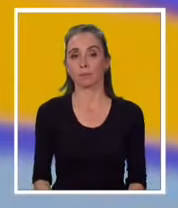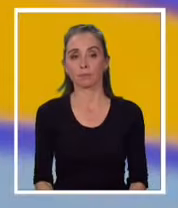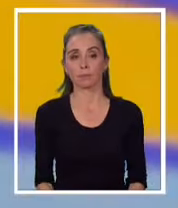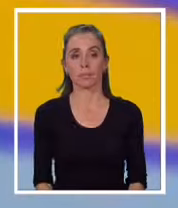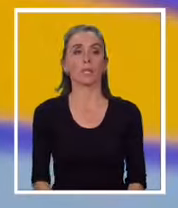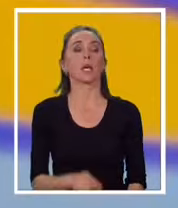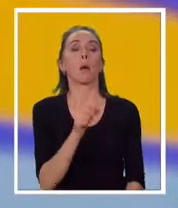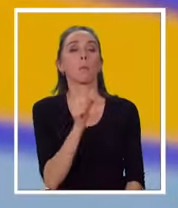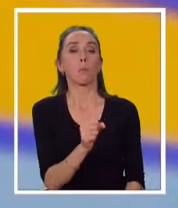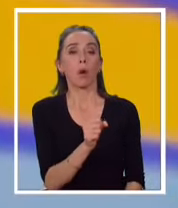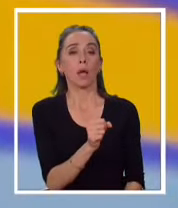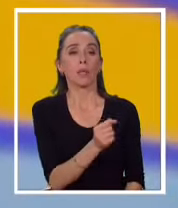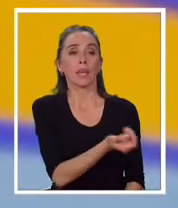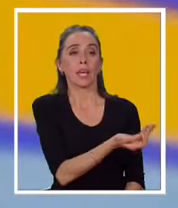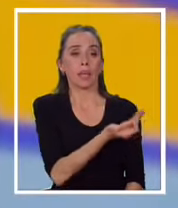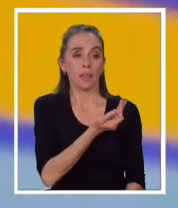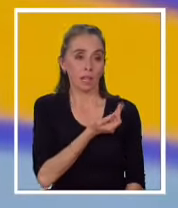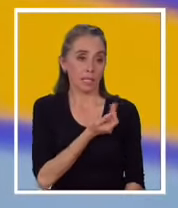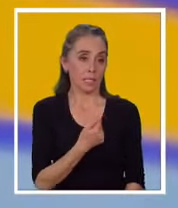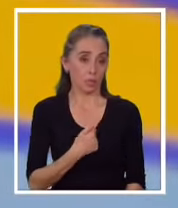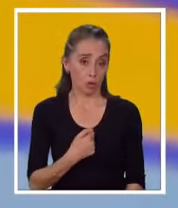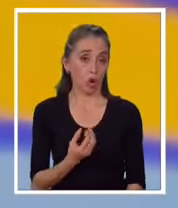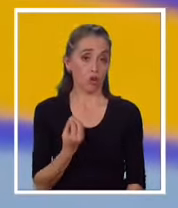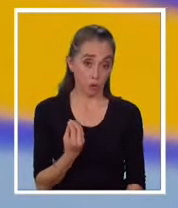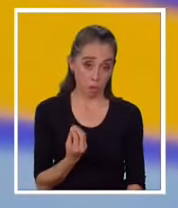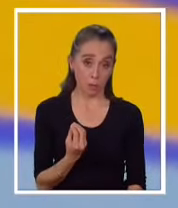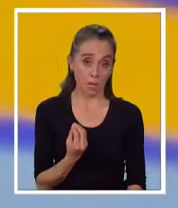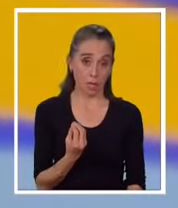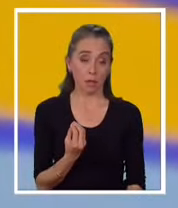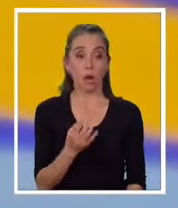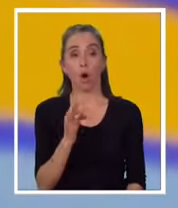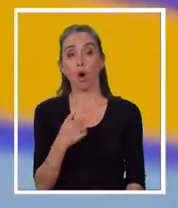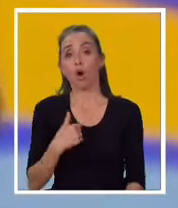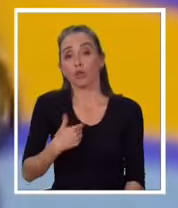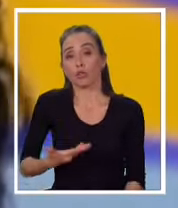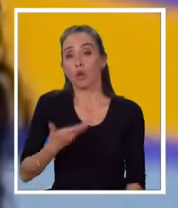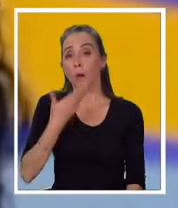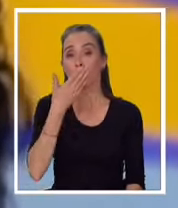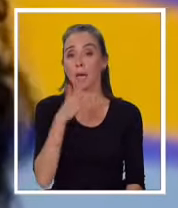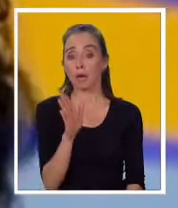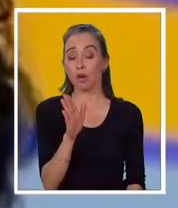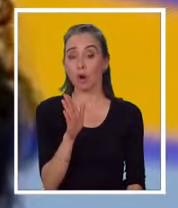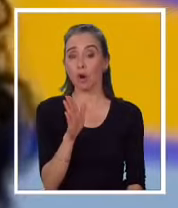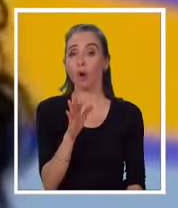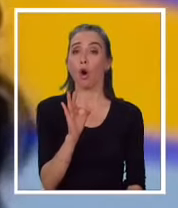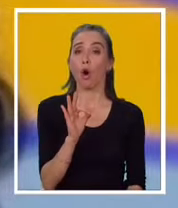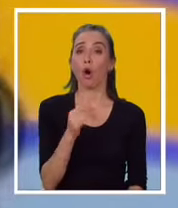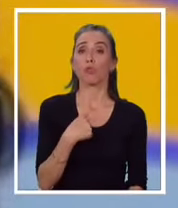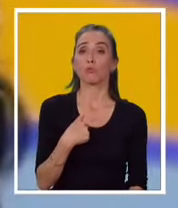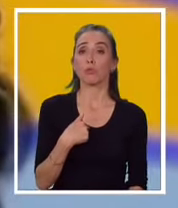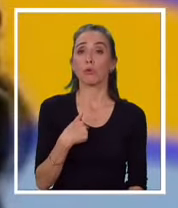Me podrán decir que estoy bien. O que estoy mejor, o que